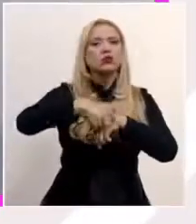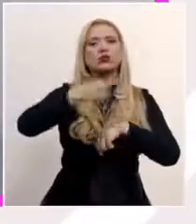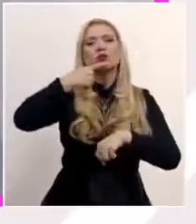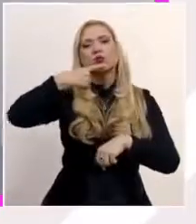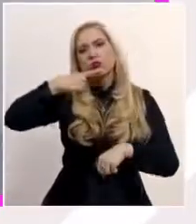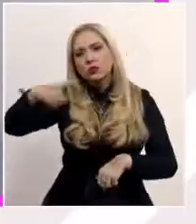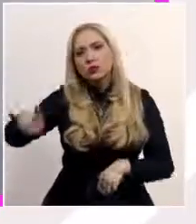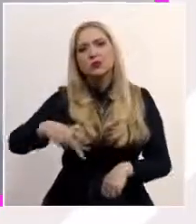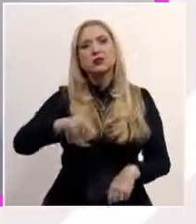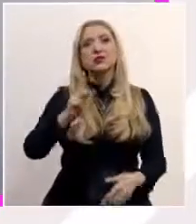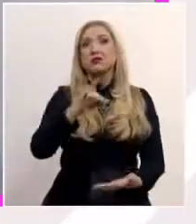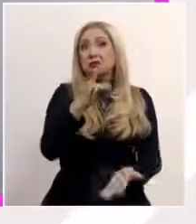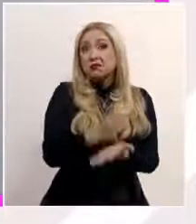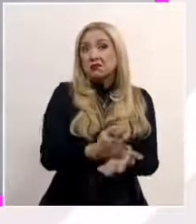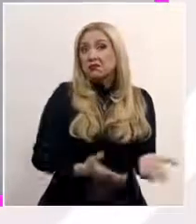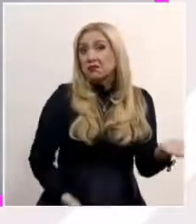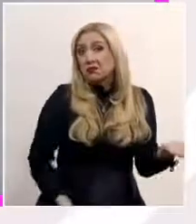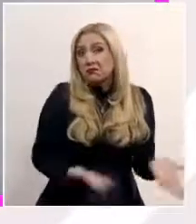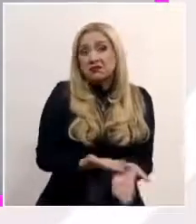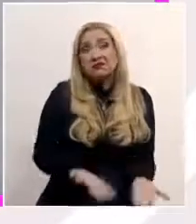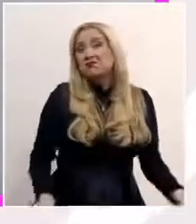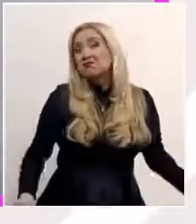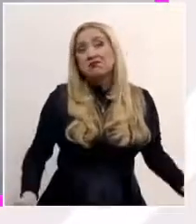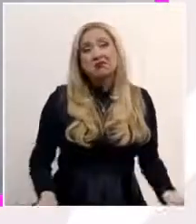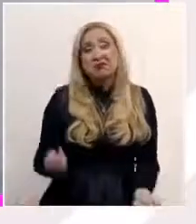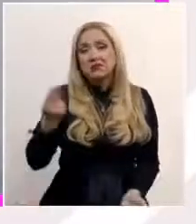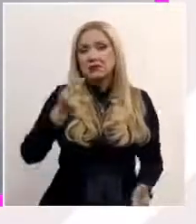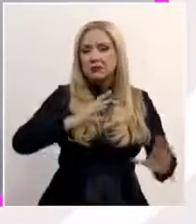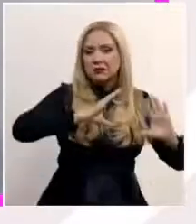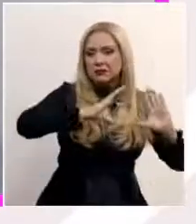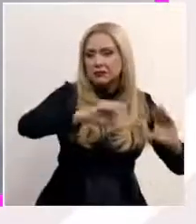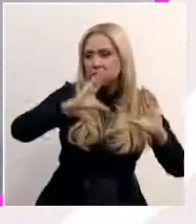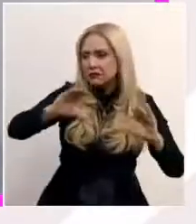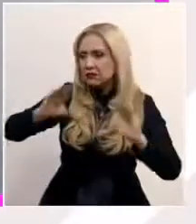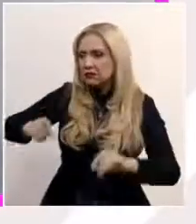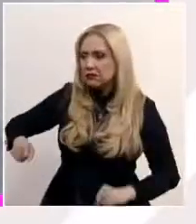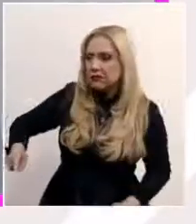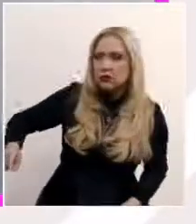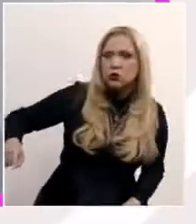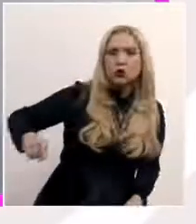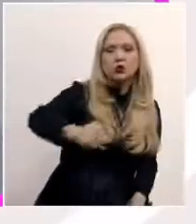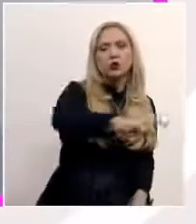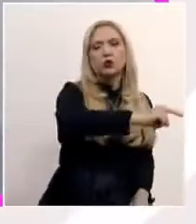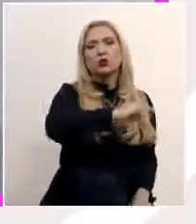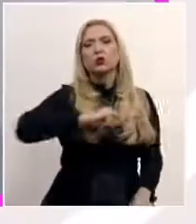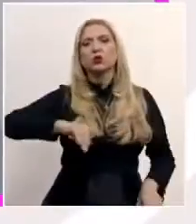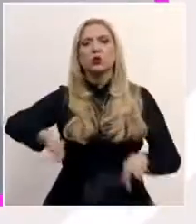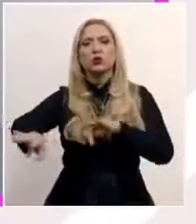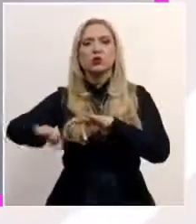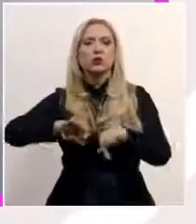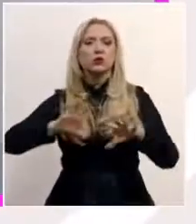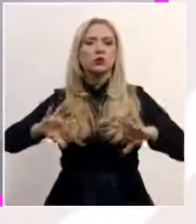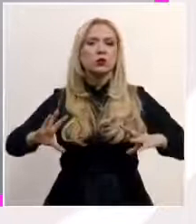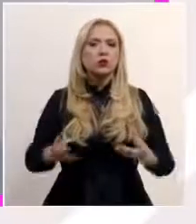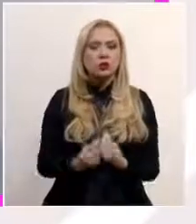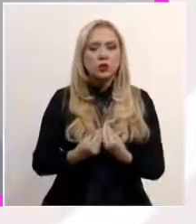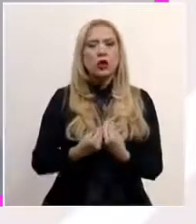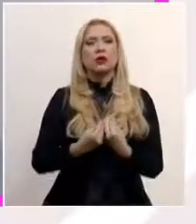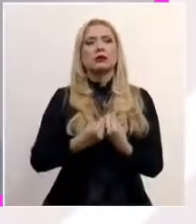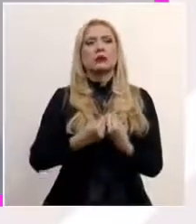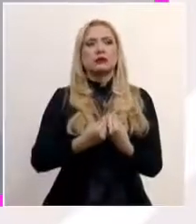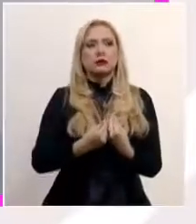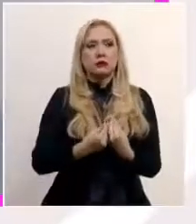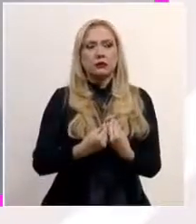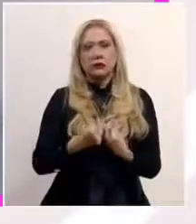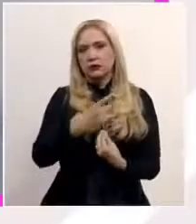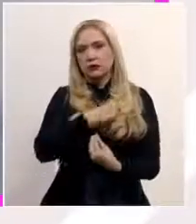requieren capacitación y sensibilización para poder detectar cuando se trata de una discriminación en razón del